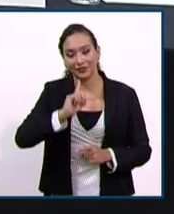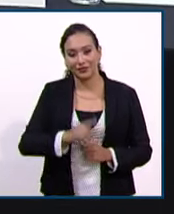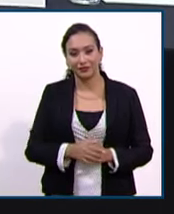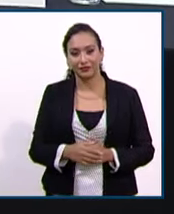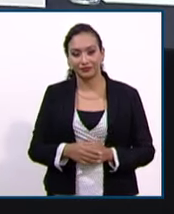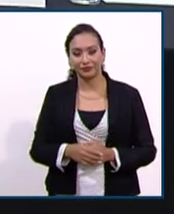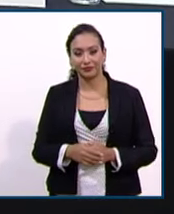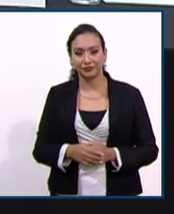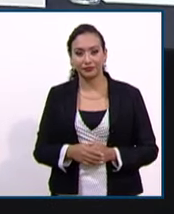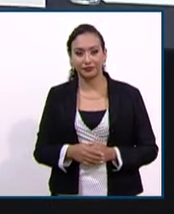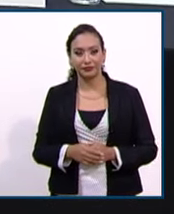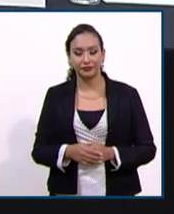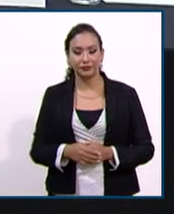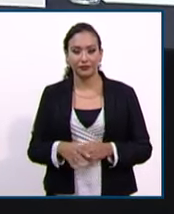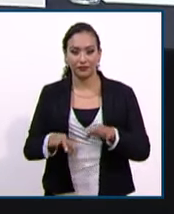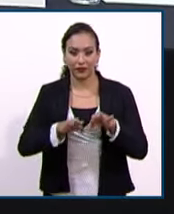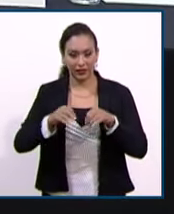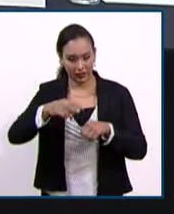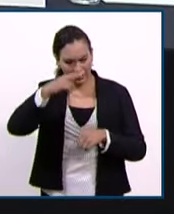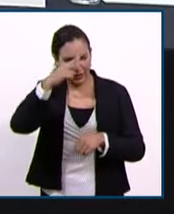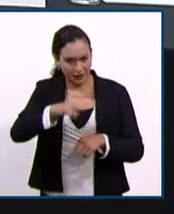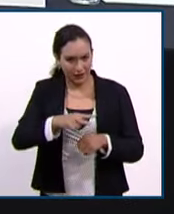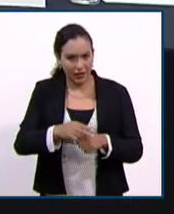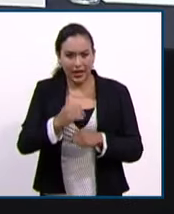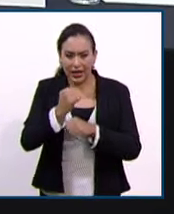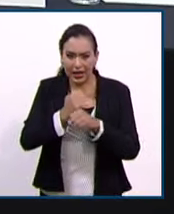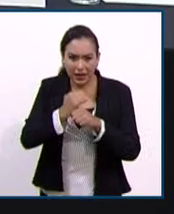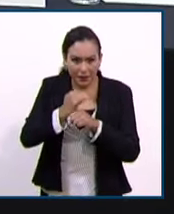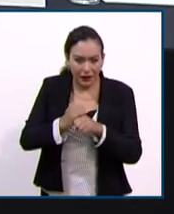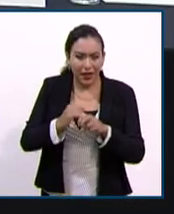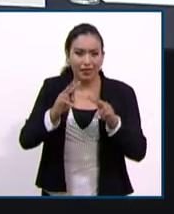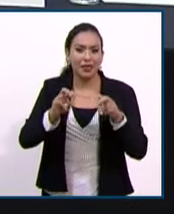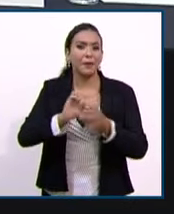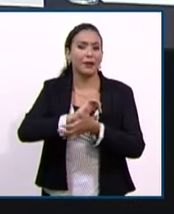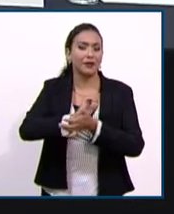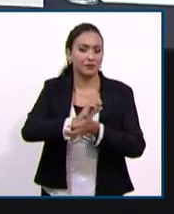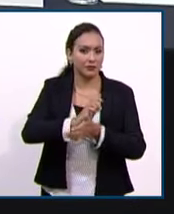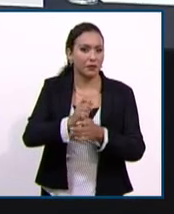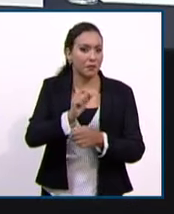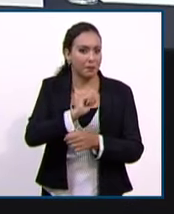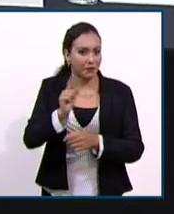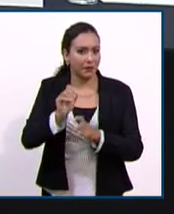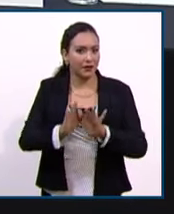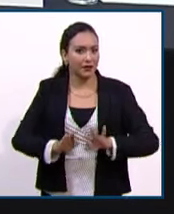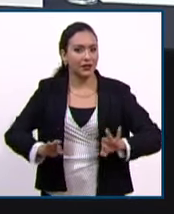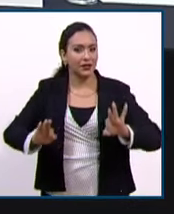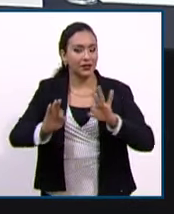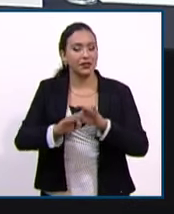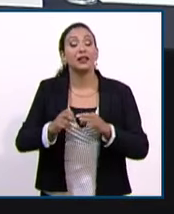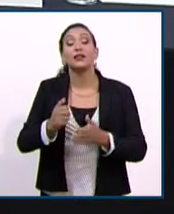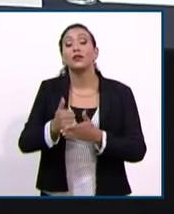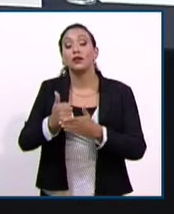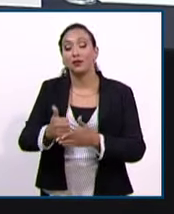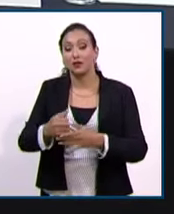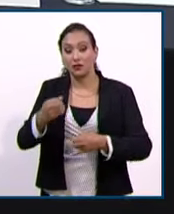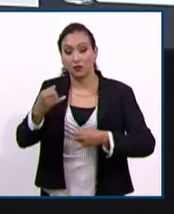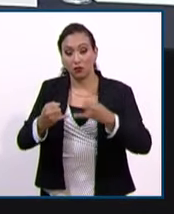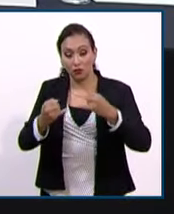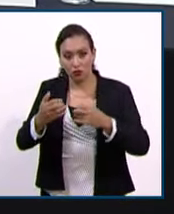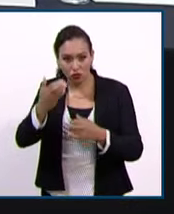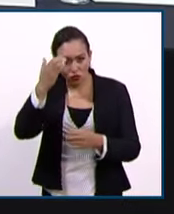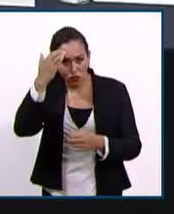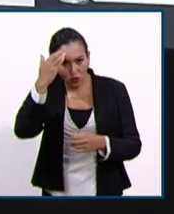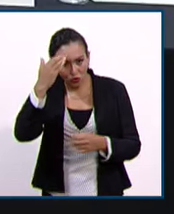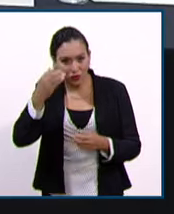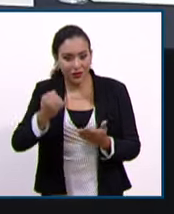En el ámbito laboral en México, la investigación empírica en materia de discriminación ha permitido a las personas juzgadoras enriquecer el análisis